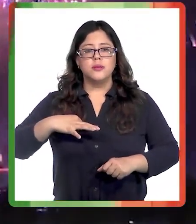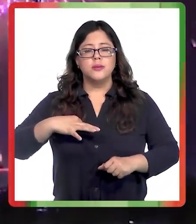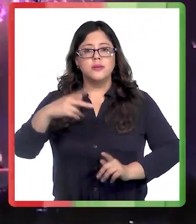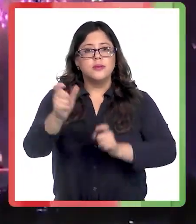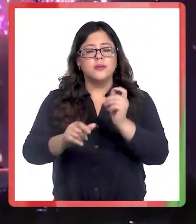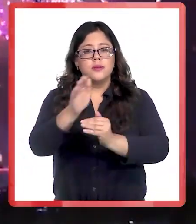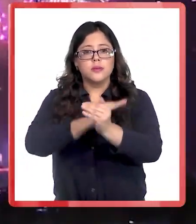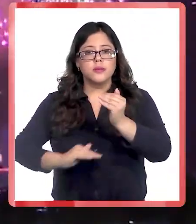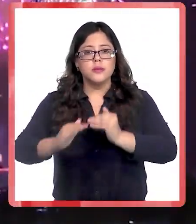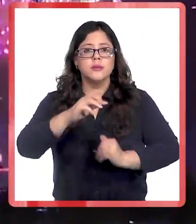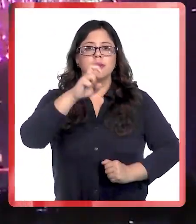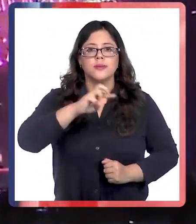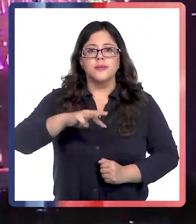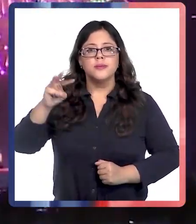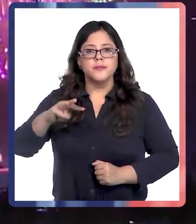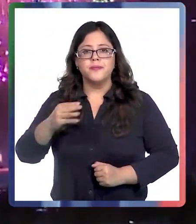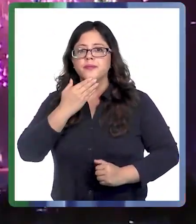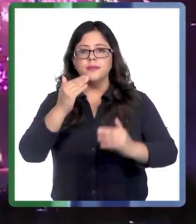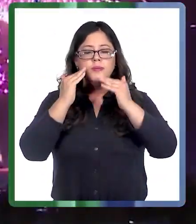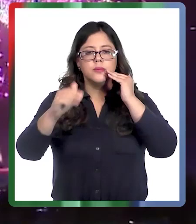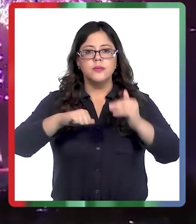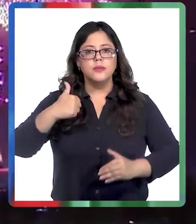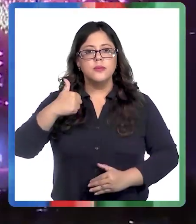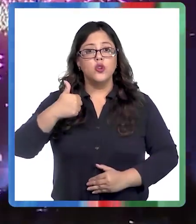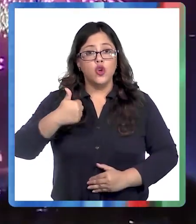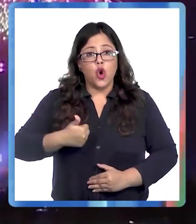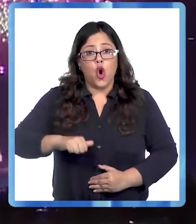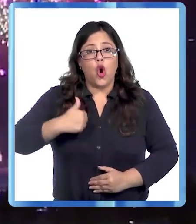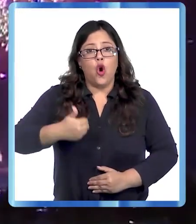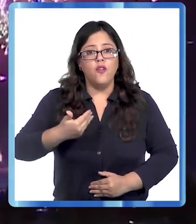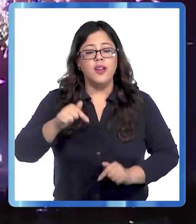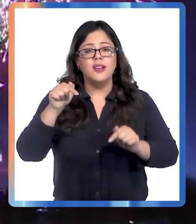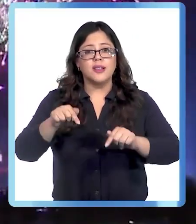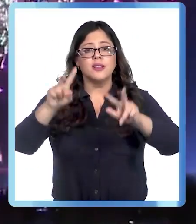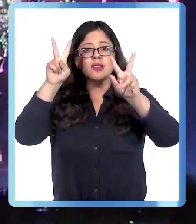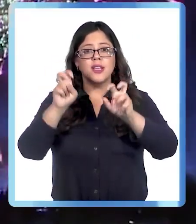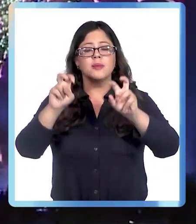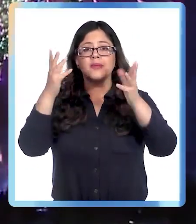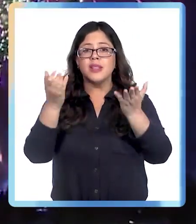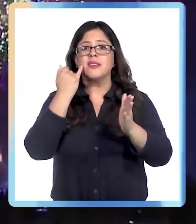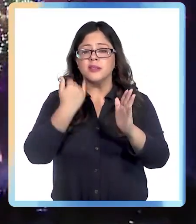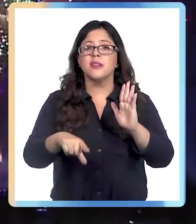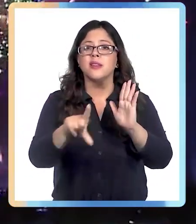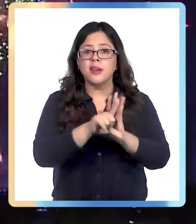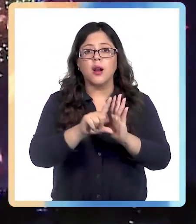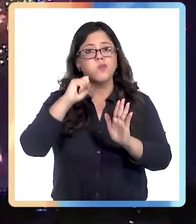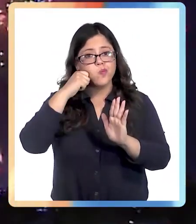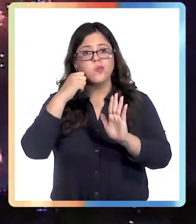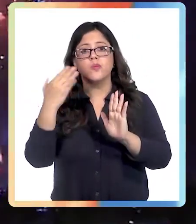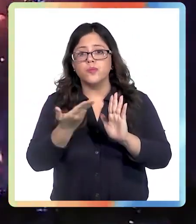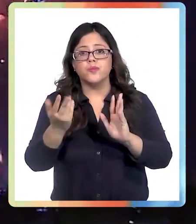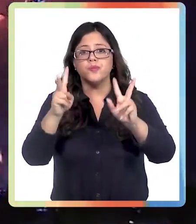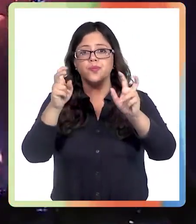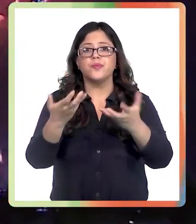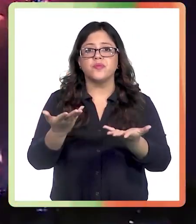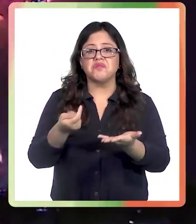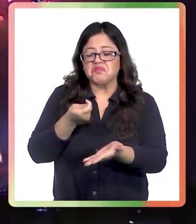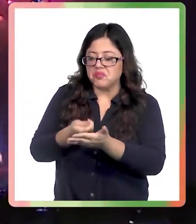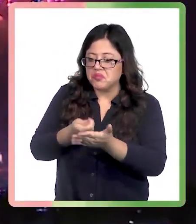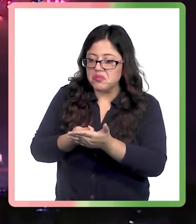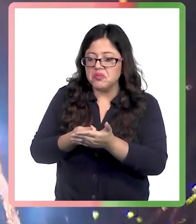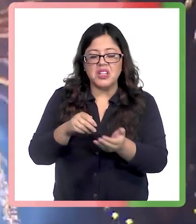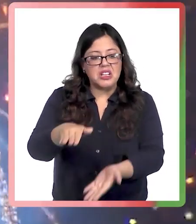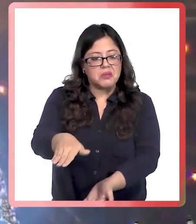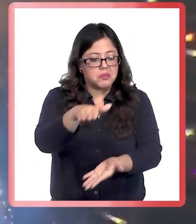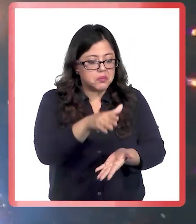vecinos, vecinas, de los padres, y a los niños y jóvenes también, de que esta pirotecnia, más allá de la ilegalidad que significa el porte, tenencia,